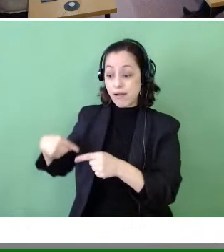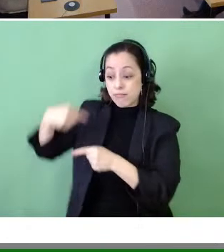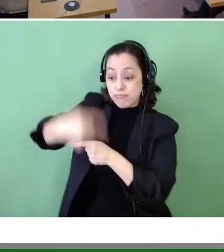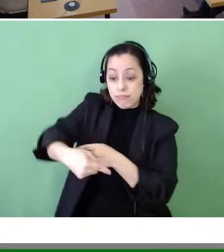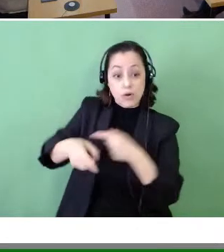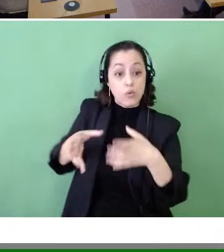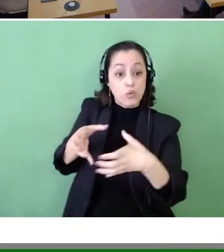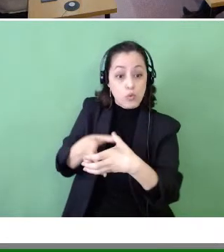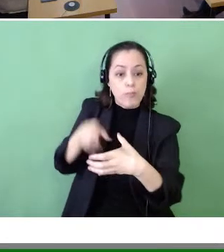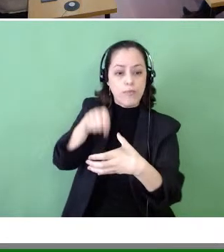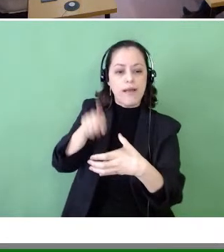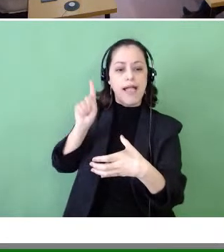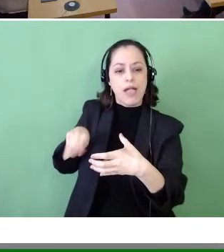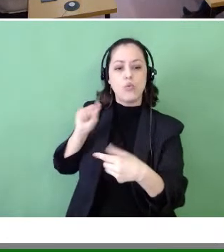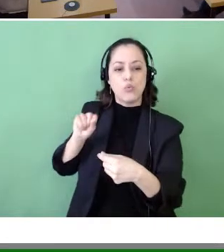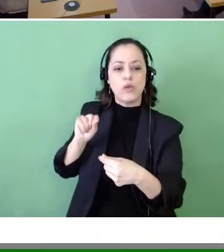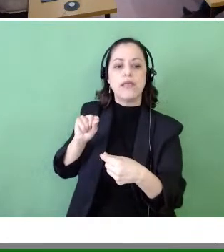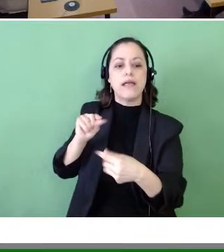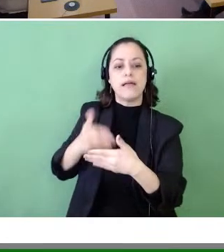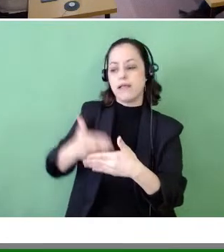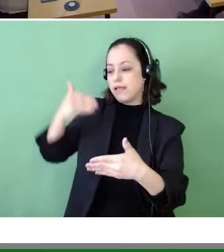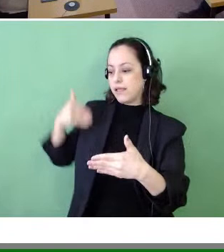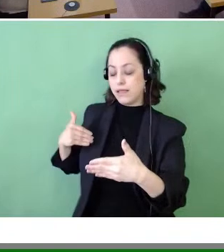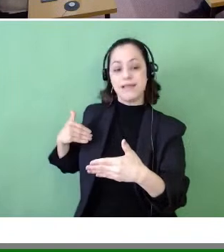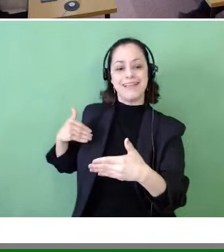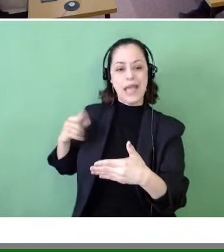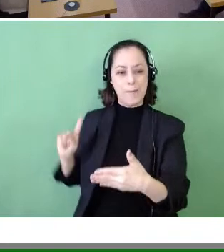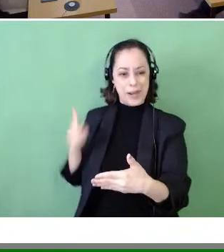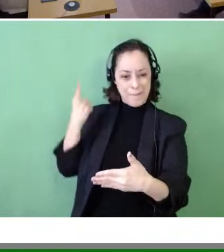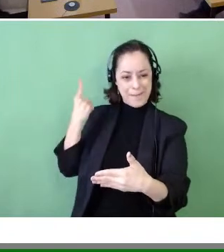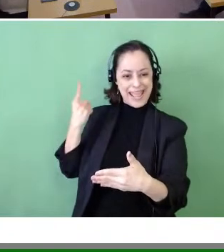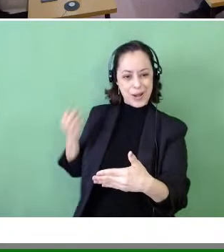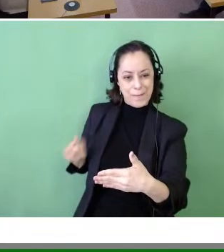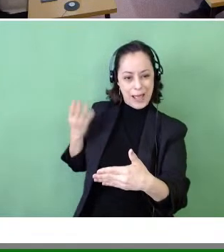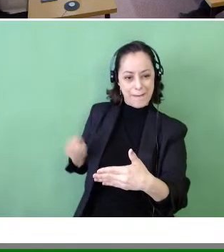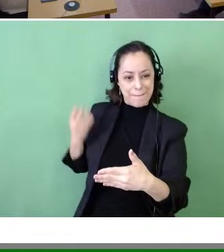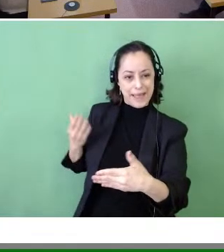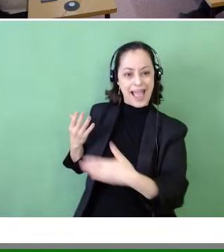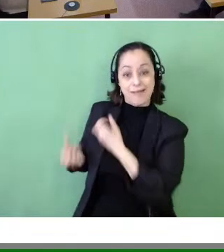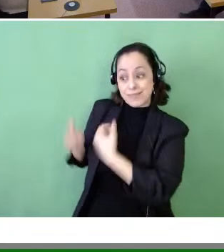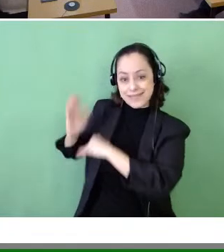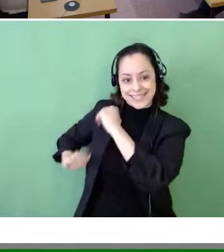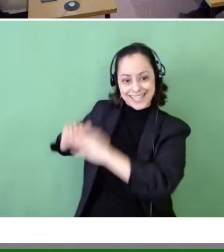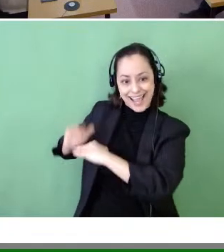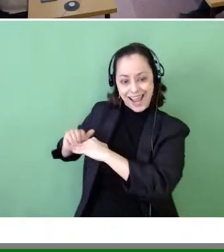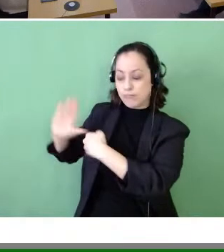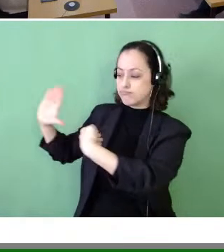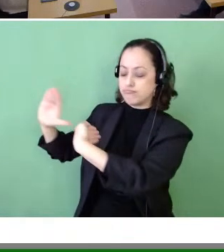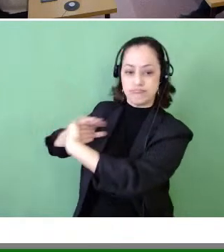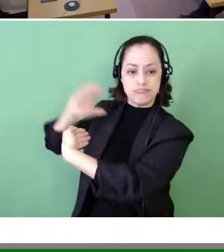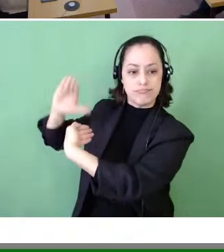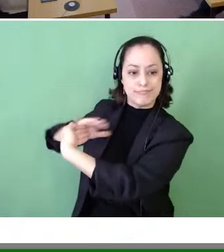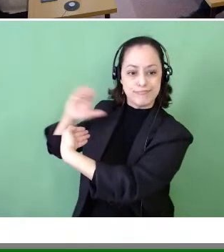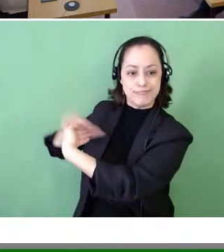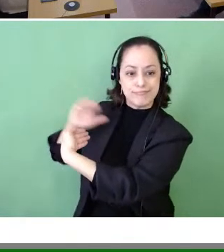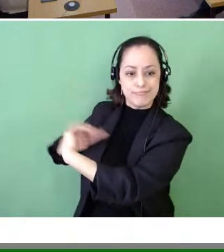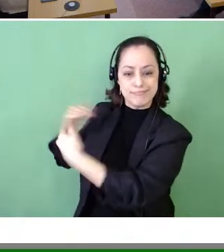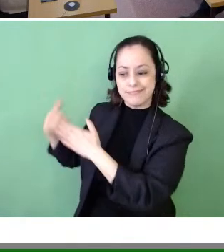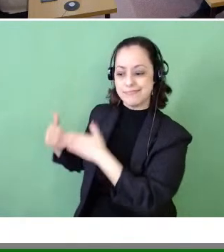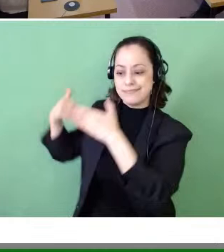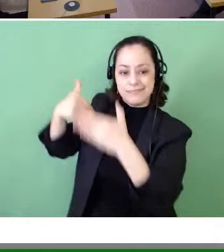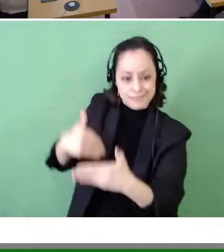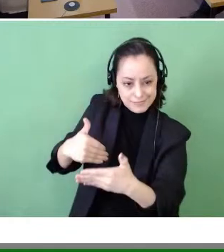de mentorados tenían los otros de la primera generación como sus mentores, como alguien